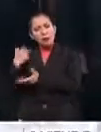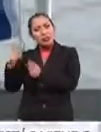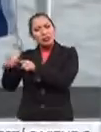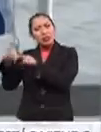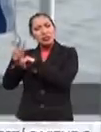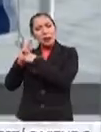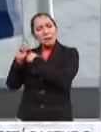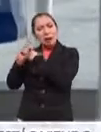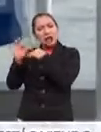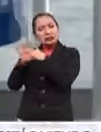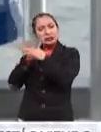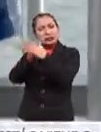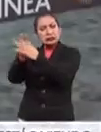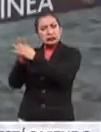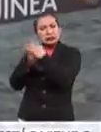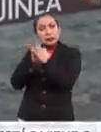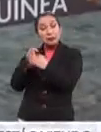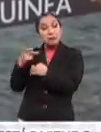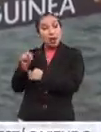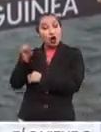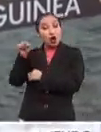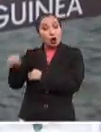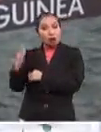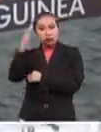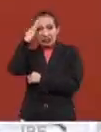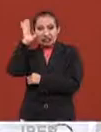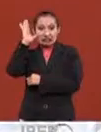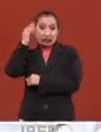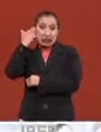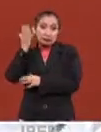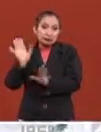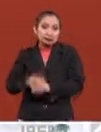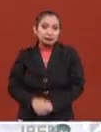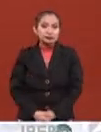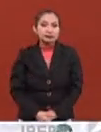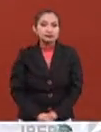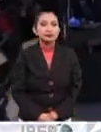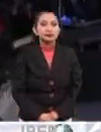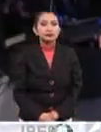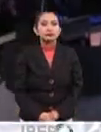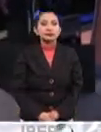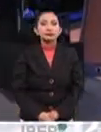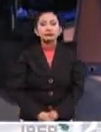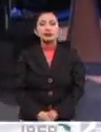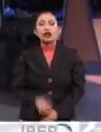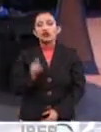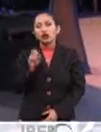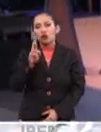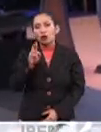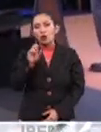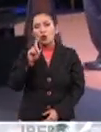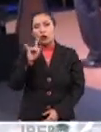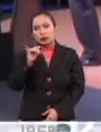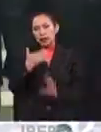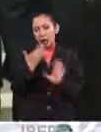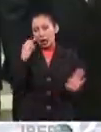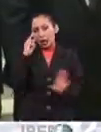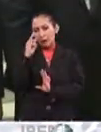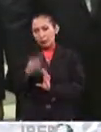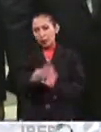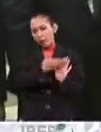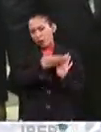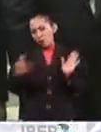multilateral, pero esto sí tendría que ser con el liderazgo de China. Claro. Doctor Ulises, bueno, ya lo hemos visto